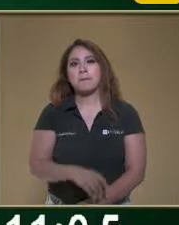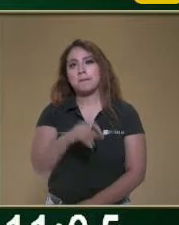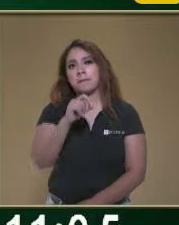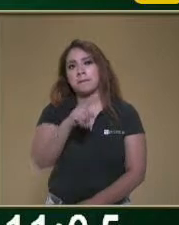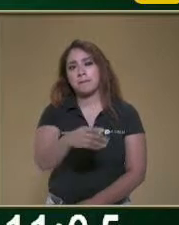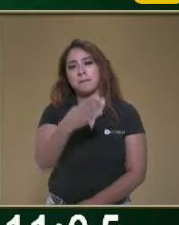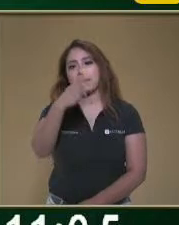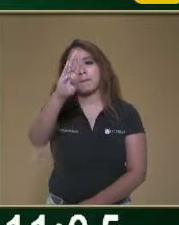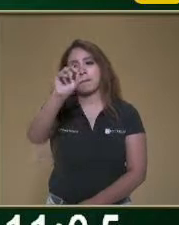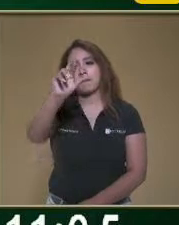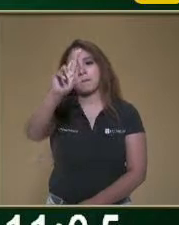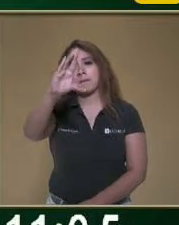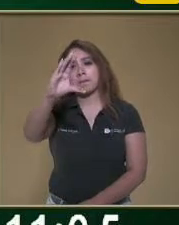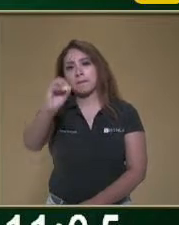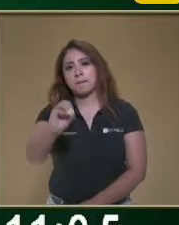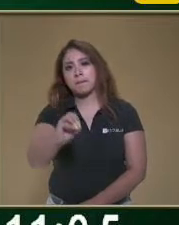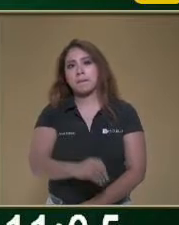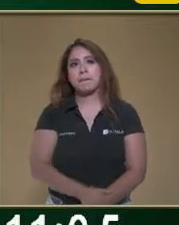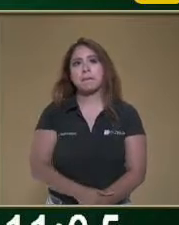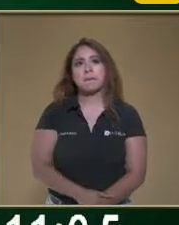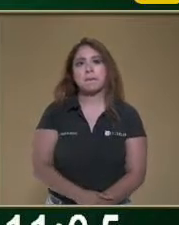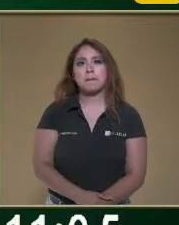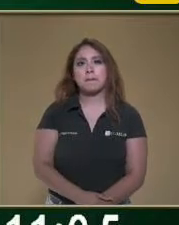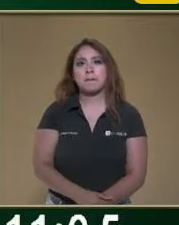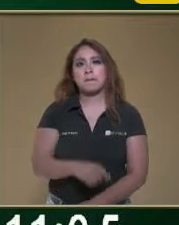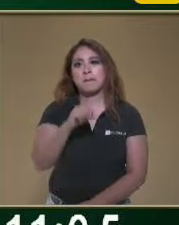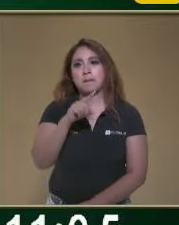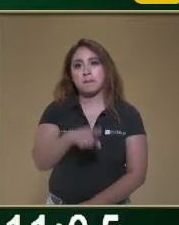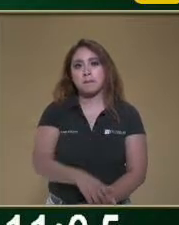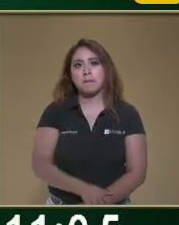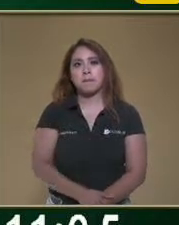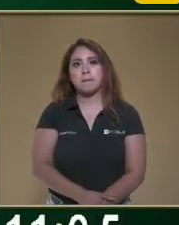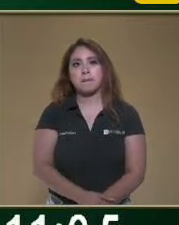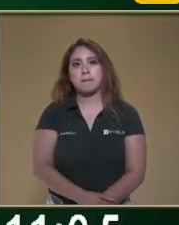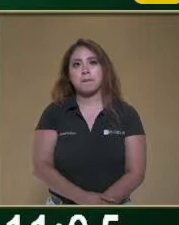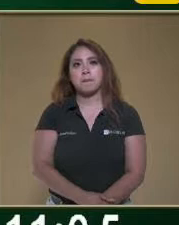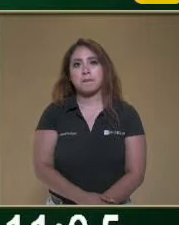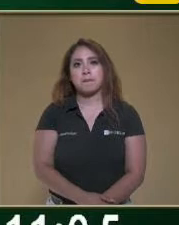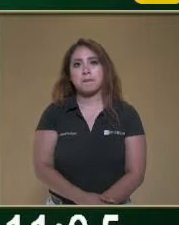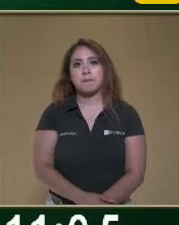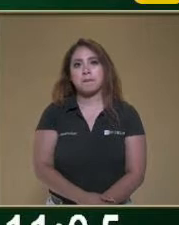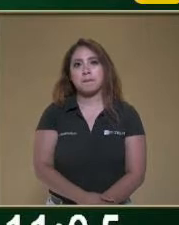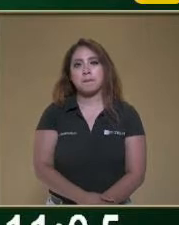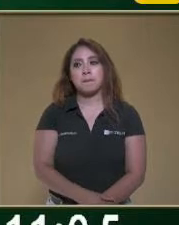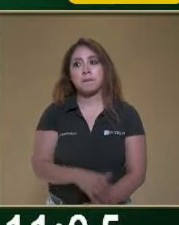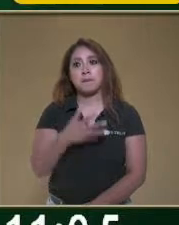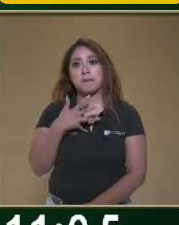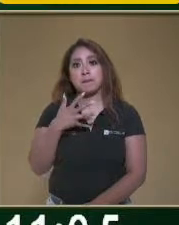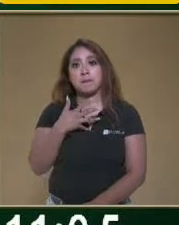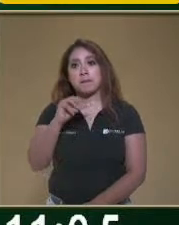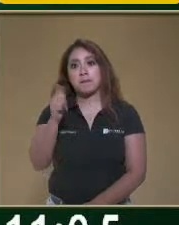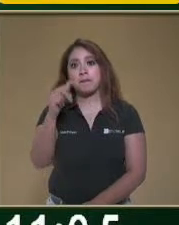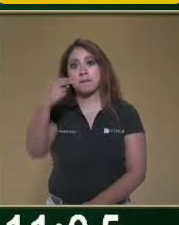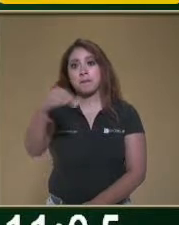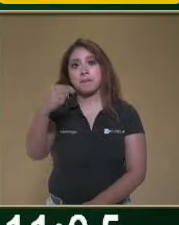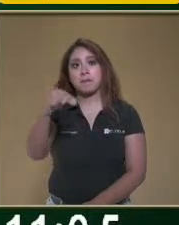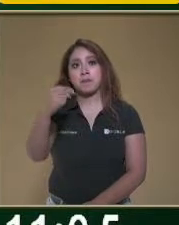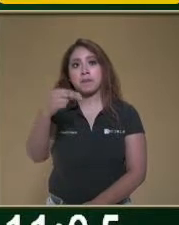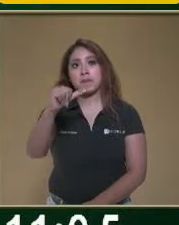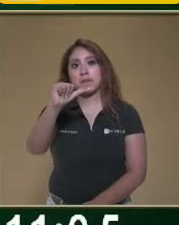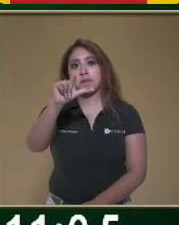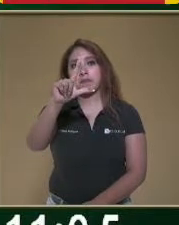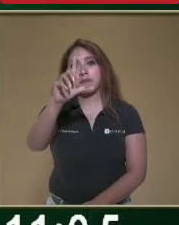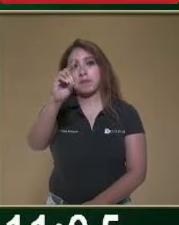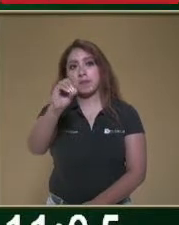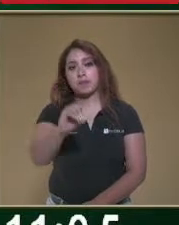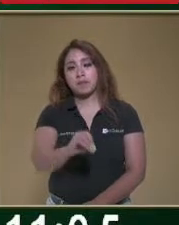Así es, por ejemplo, la palabra bota también empieza con la misma letra. Y después tenemos el nombre de Aldo. Aldo